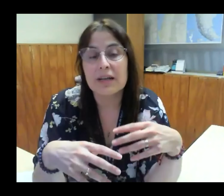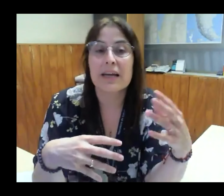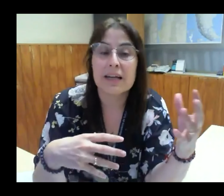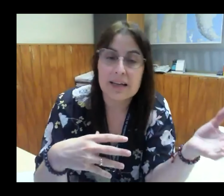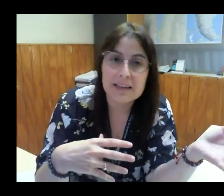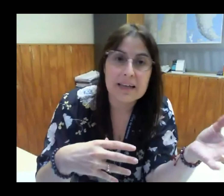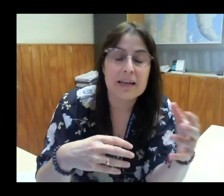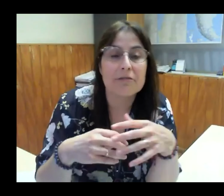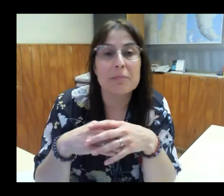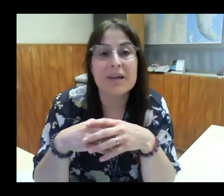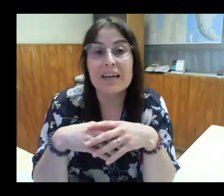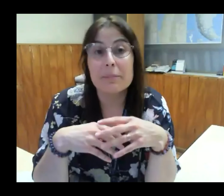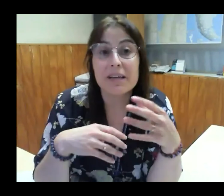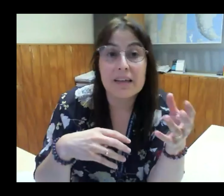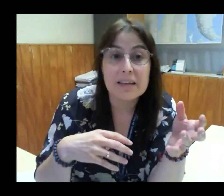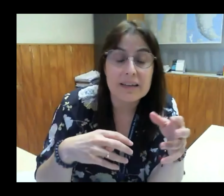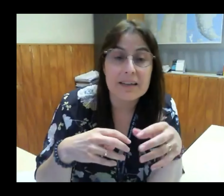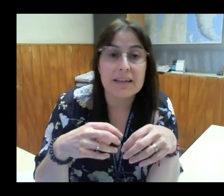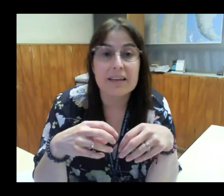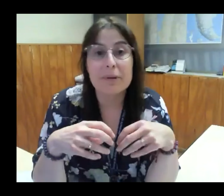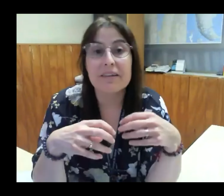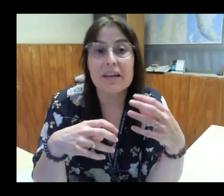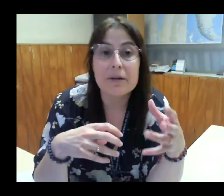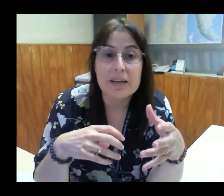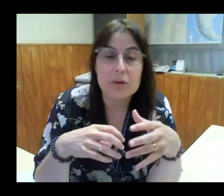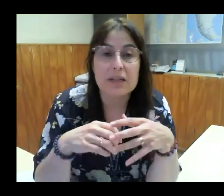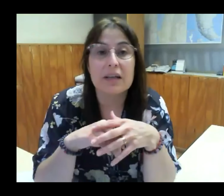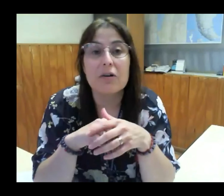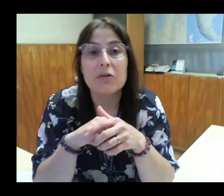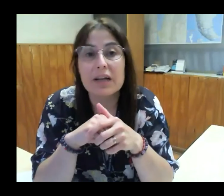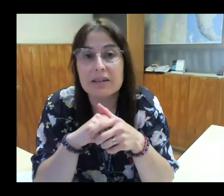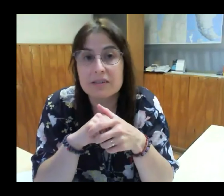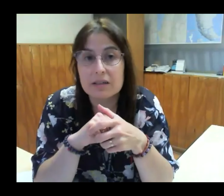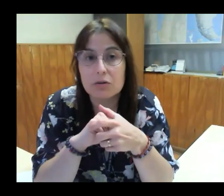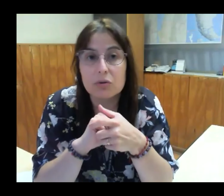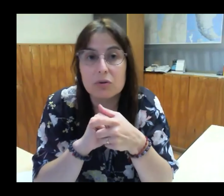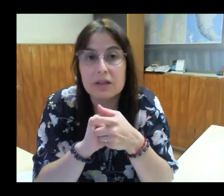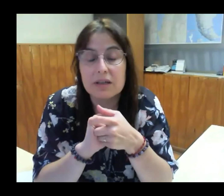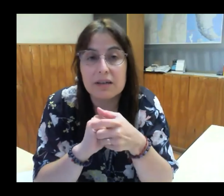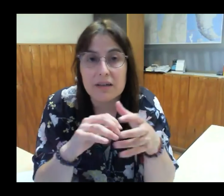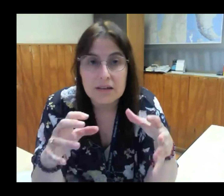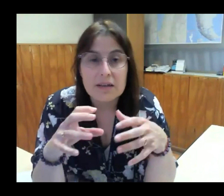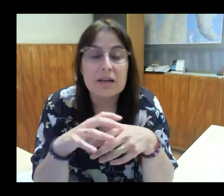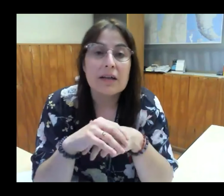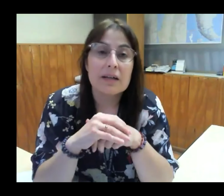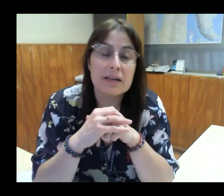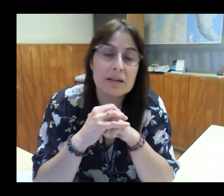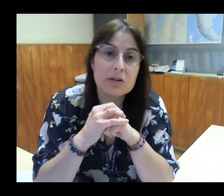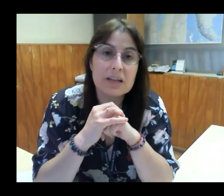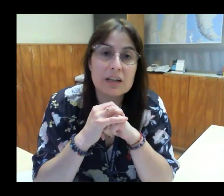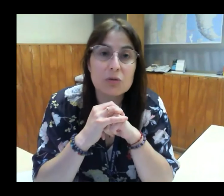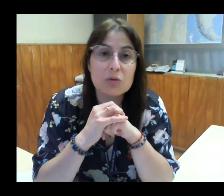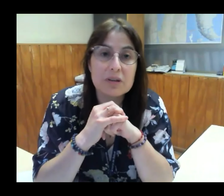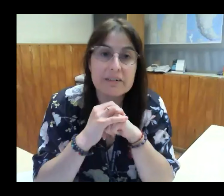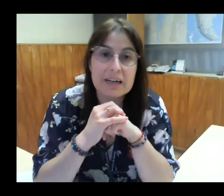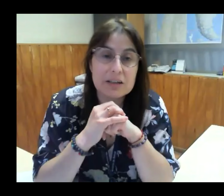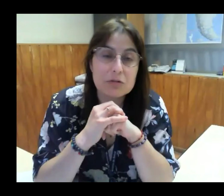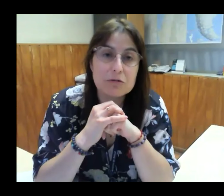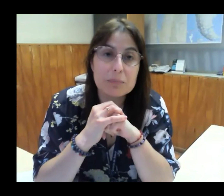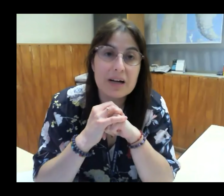son estas enfermedades emergentes, esta pandemia que nos está ahora, ¿cierto?, nos tiene a